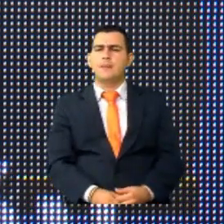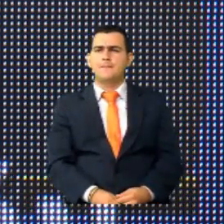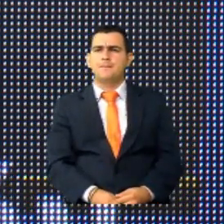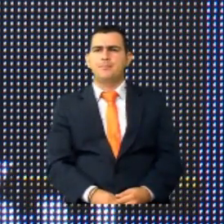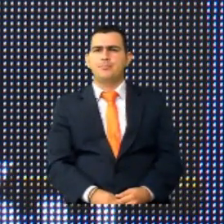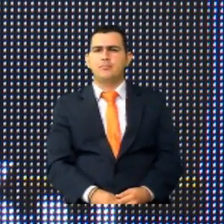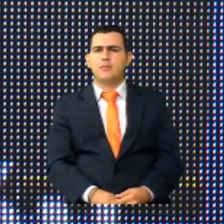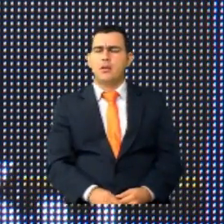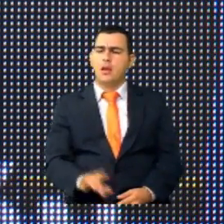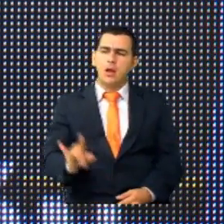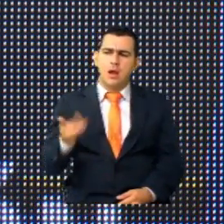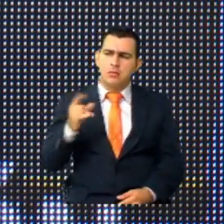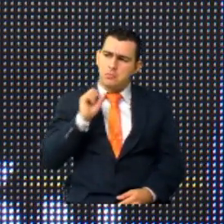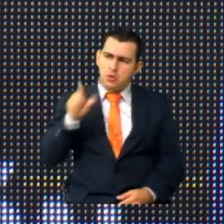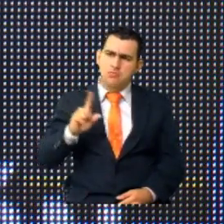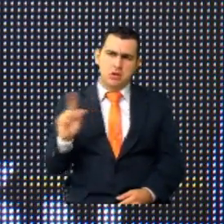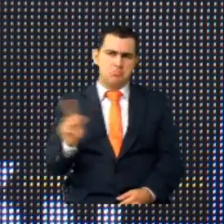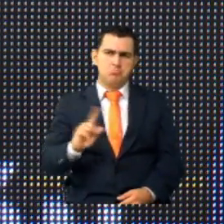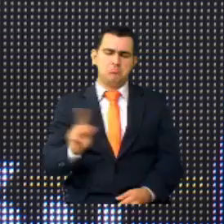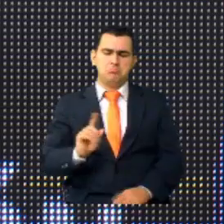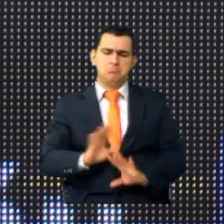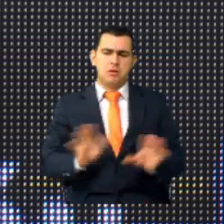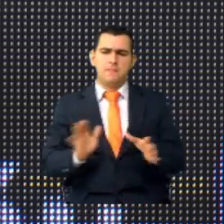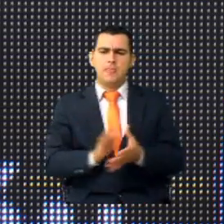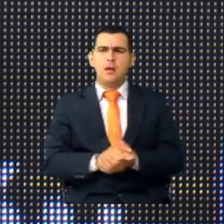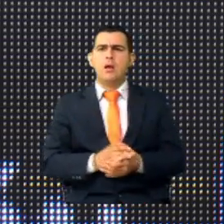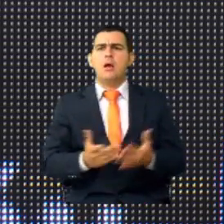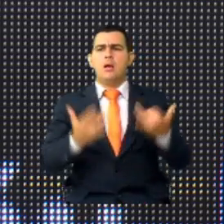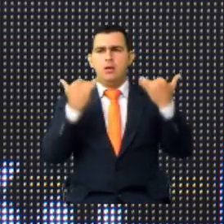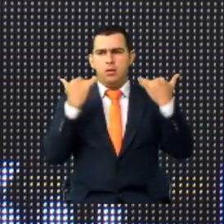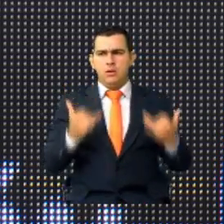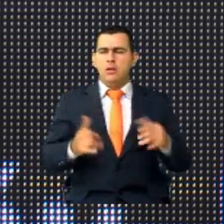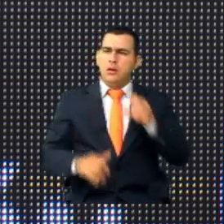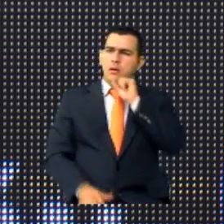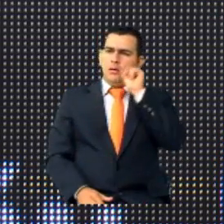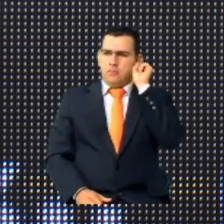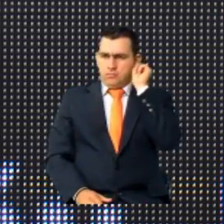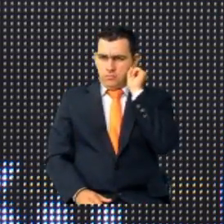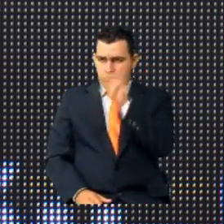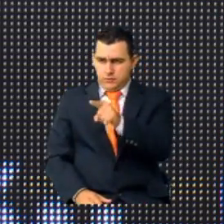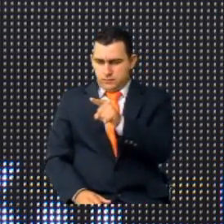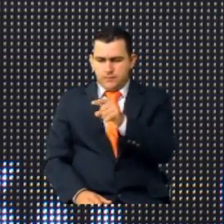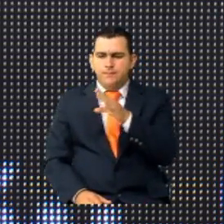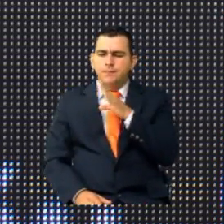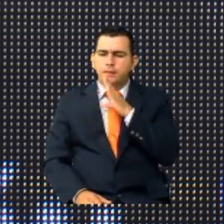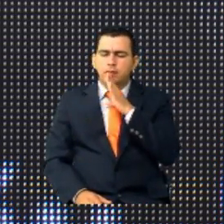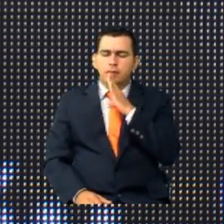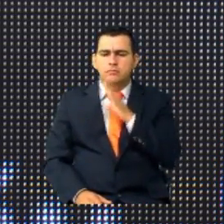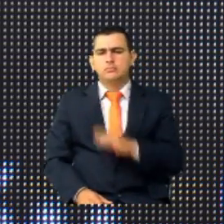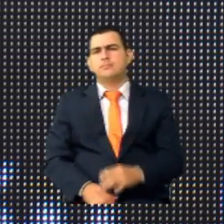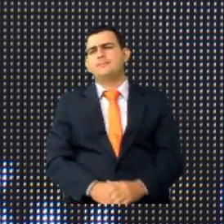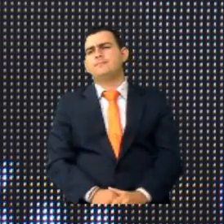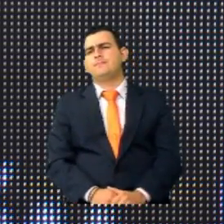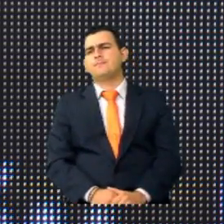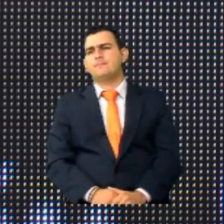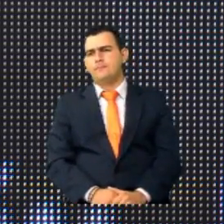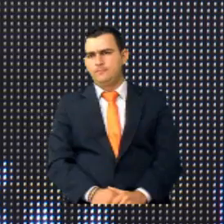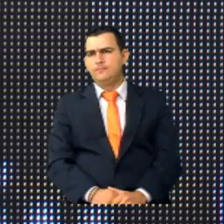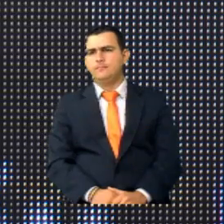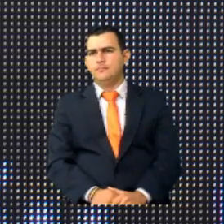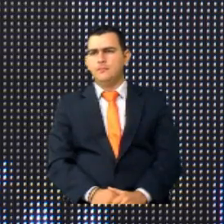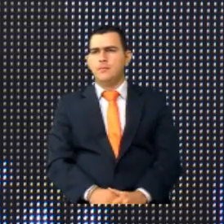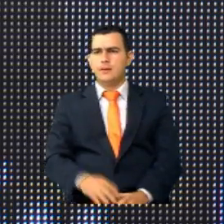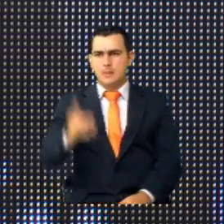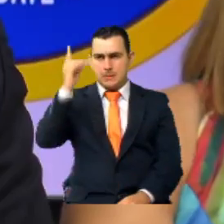periodista no tiene una contrapregunta en esta oportunidad. El turno ahora es para el periodista Pedro Severiche, quien le formula la pregunta al candidato